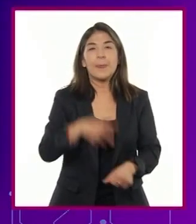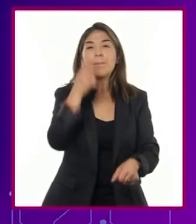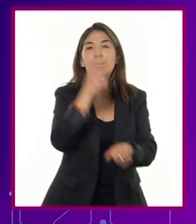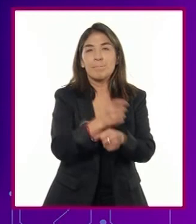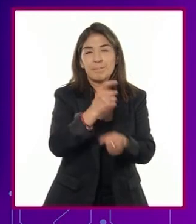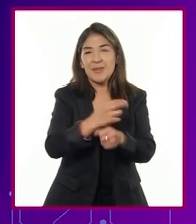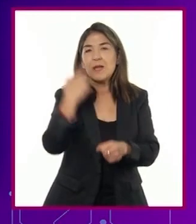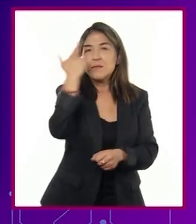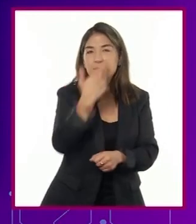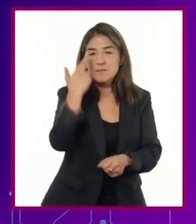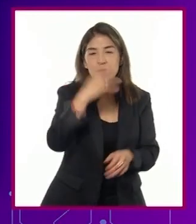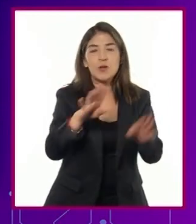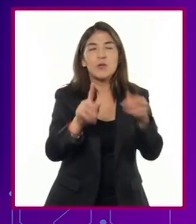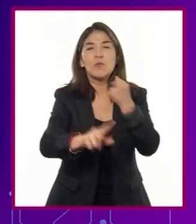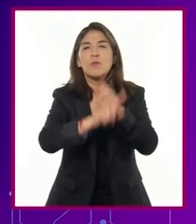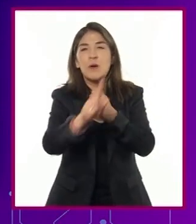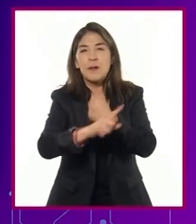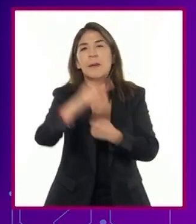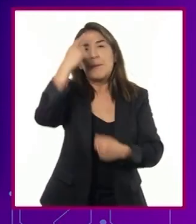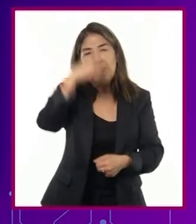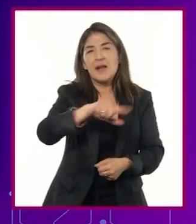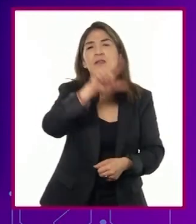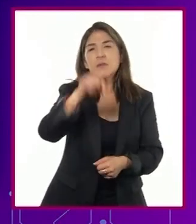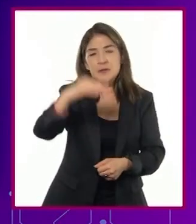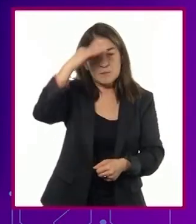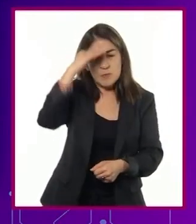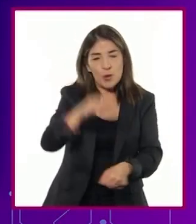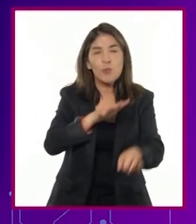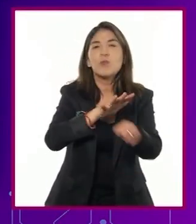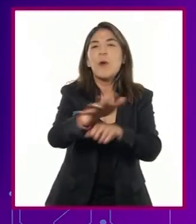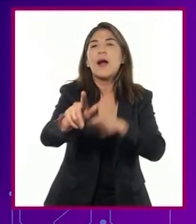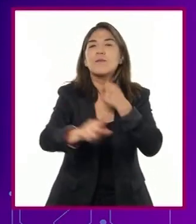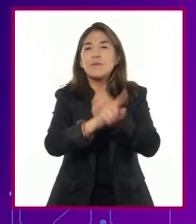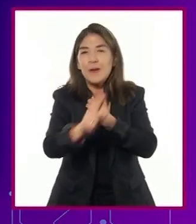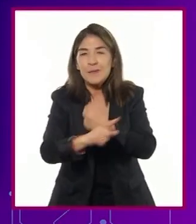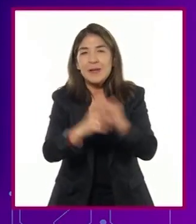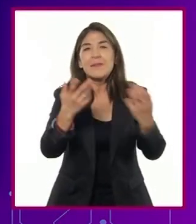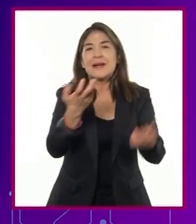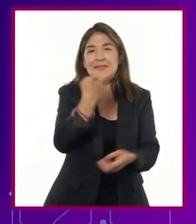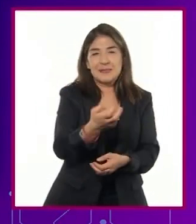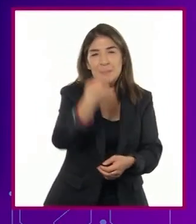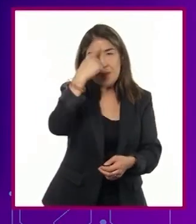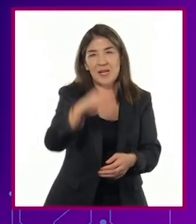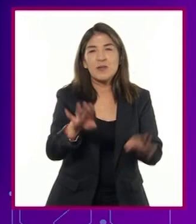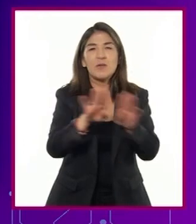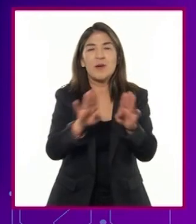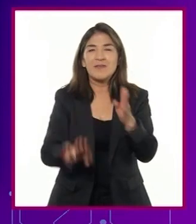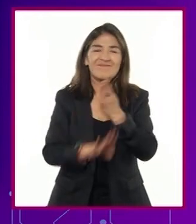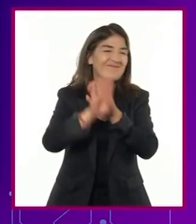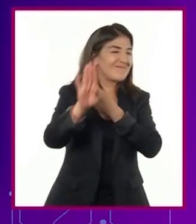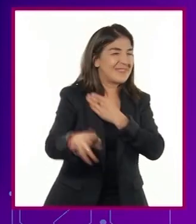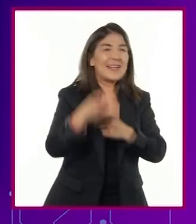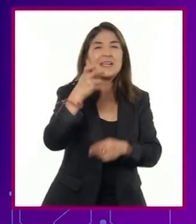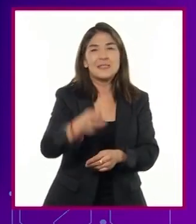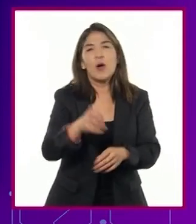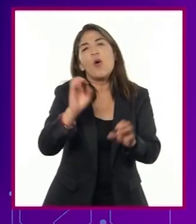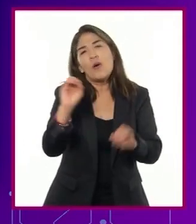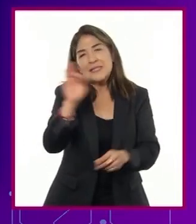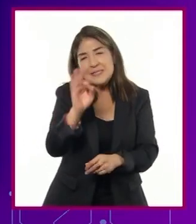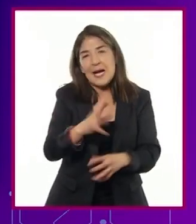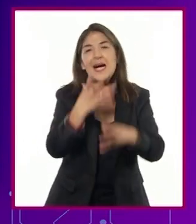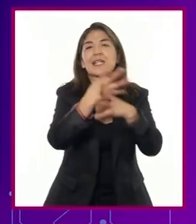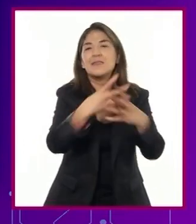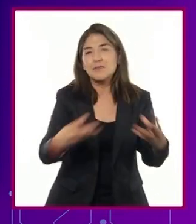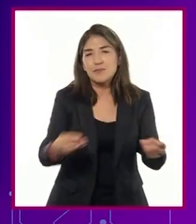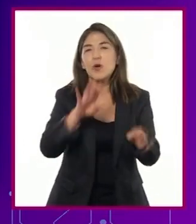la situación para reconocer cuál es el conflicto y cuáles son las consecuencias de evadirlo o aceptar cualquier solución.